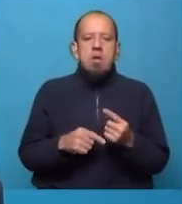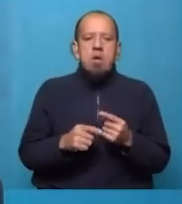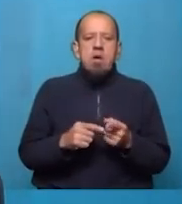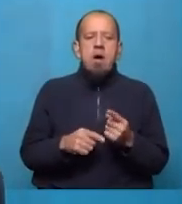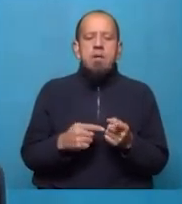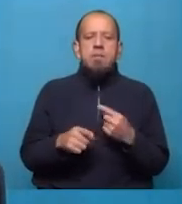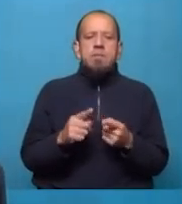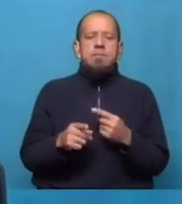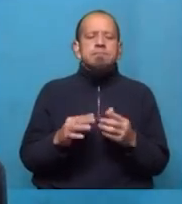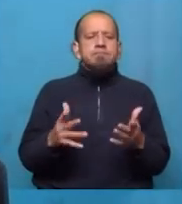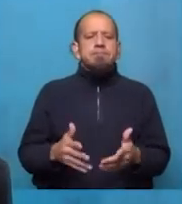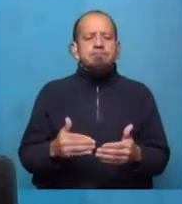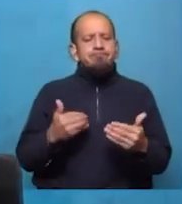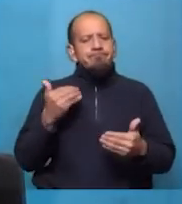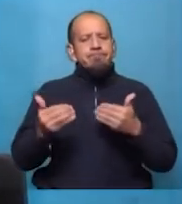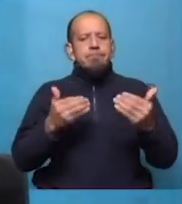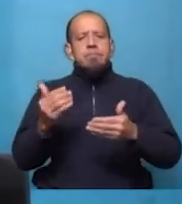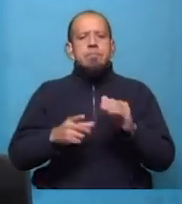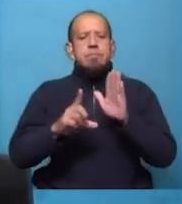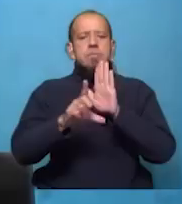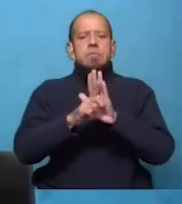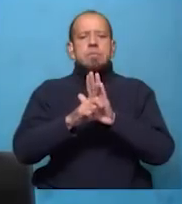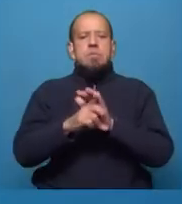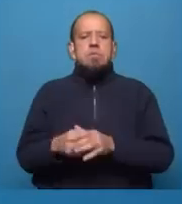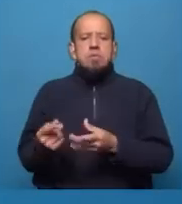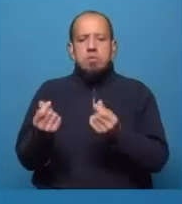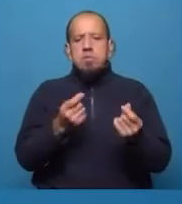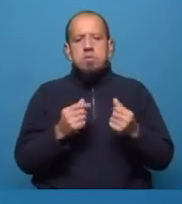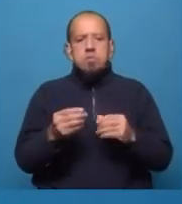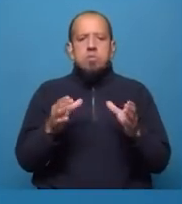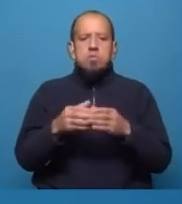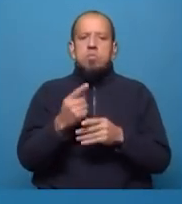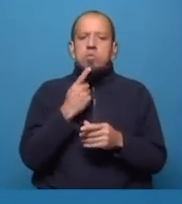consideras que es necesario avanzar en una ley de financiamiento de los partidos políticos